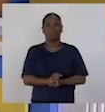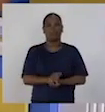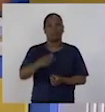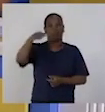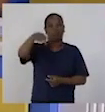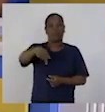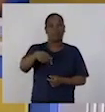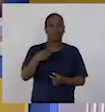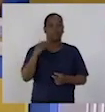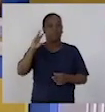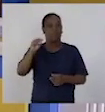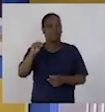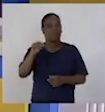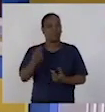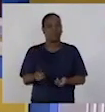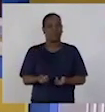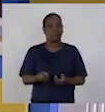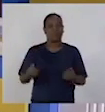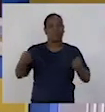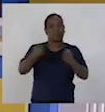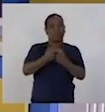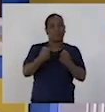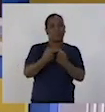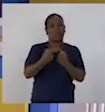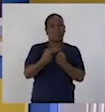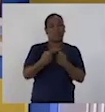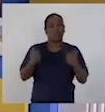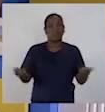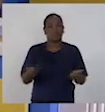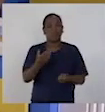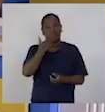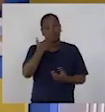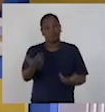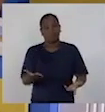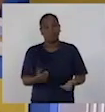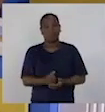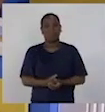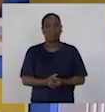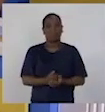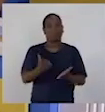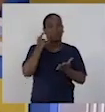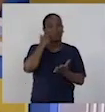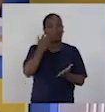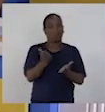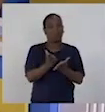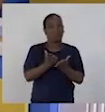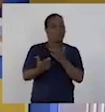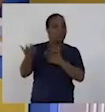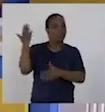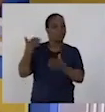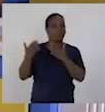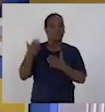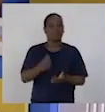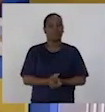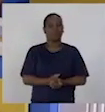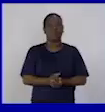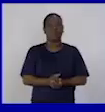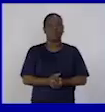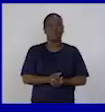estar refiriendo a las colisiones efectivas o choques efectivos, como los vimos en clases anteriores.